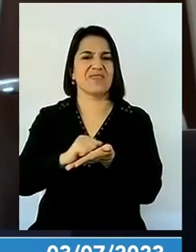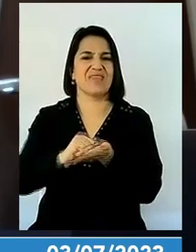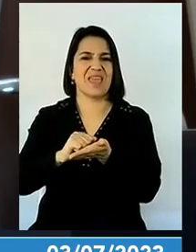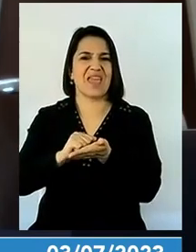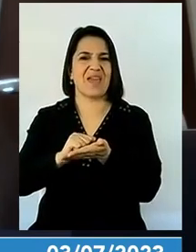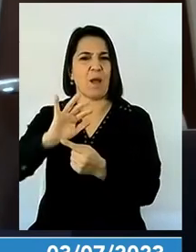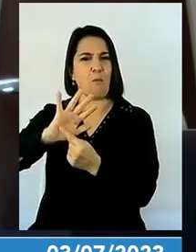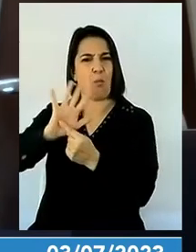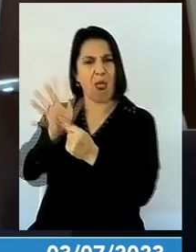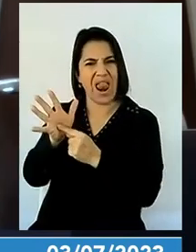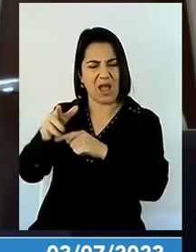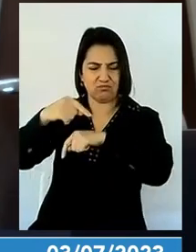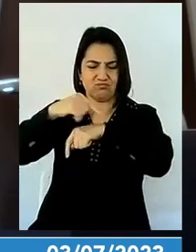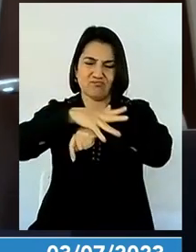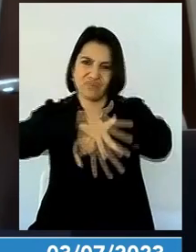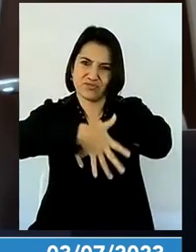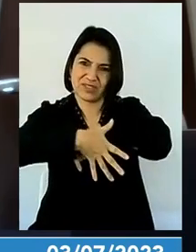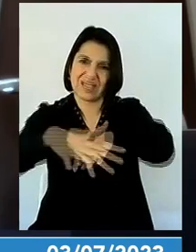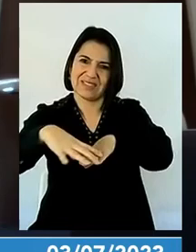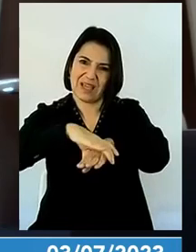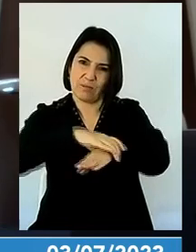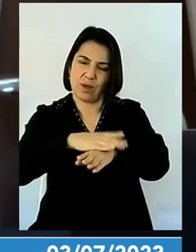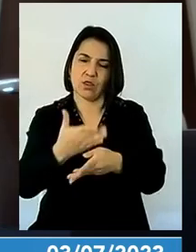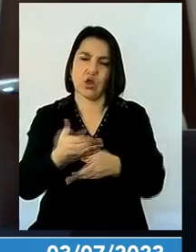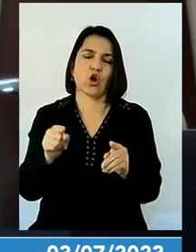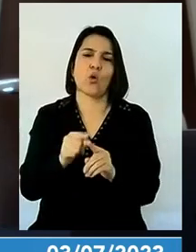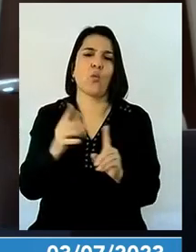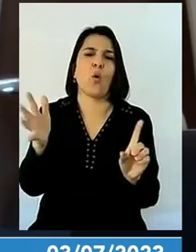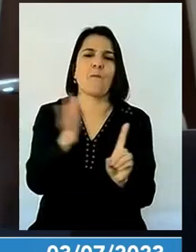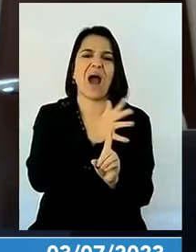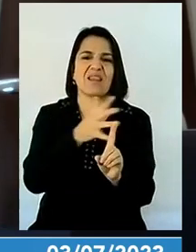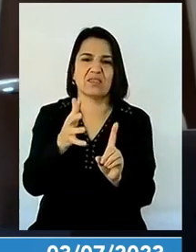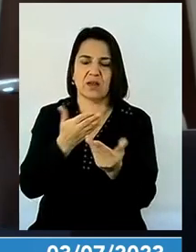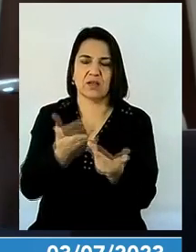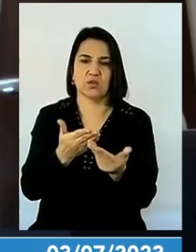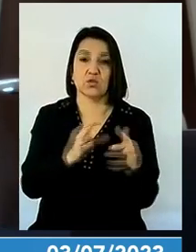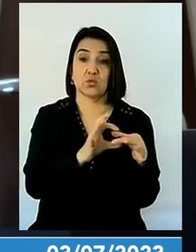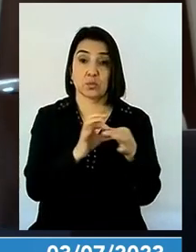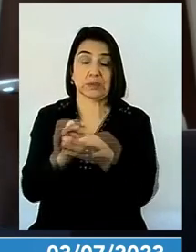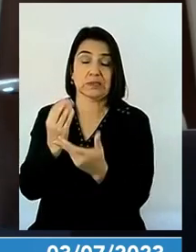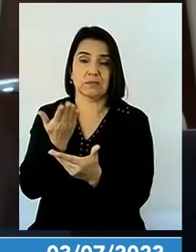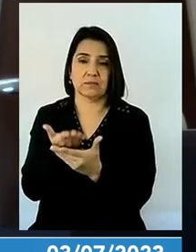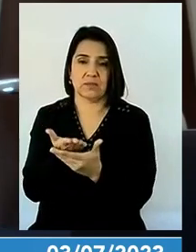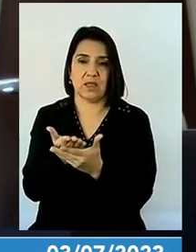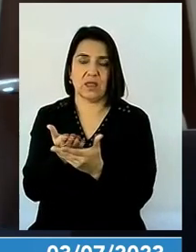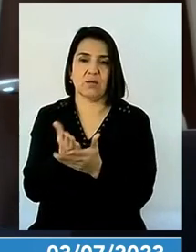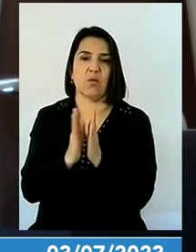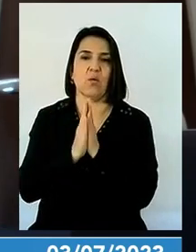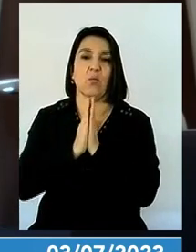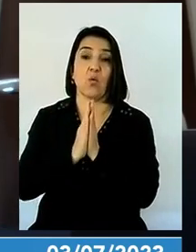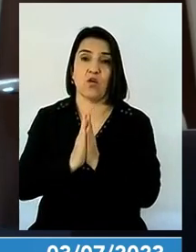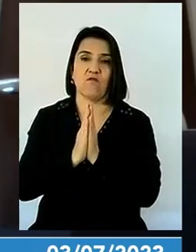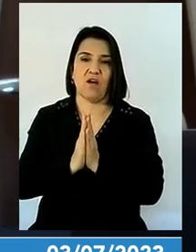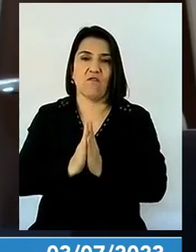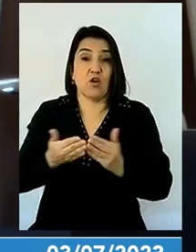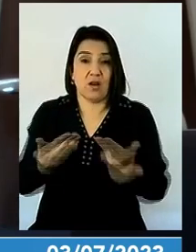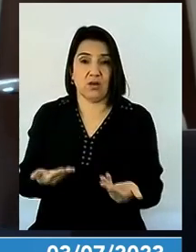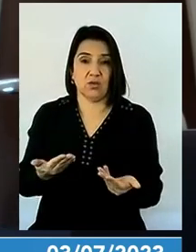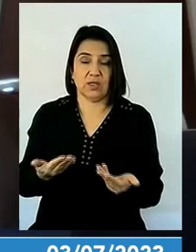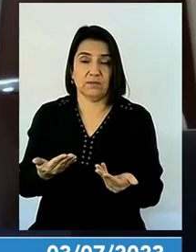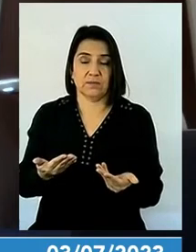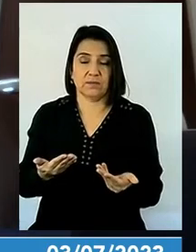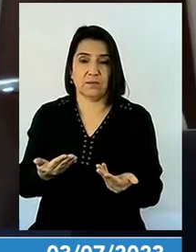elemento de maltrato. Y que pedimos, por supuesto, que por favor esta vez